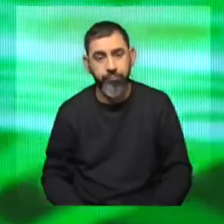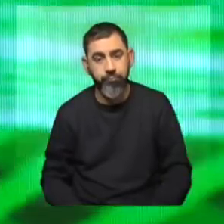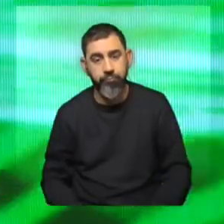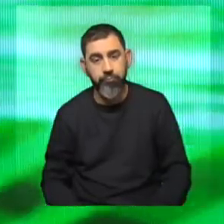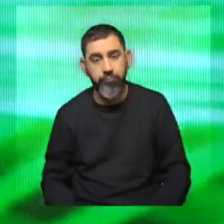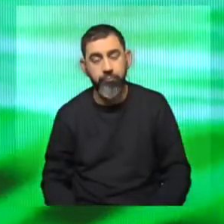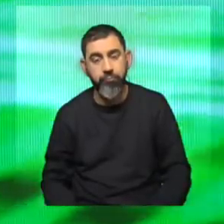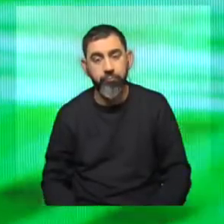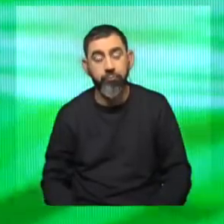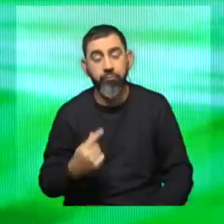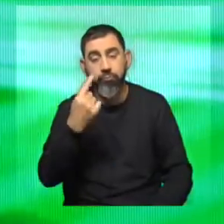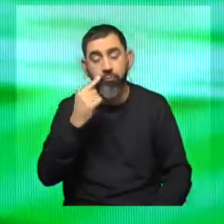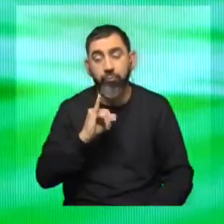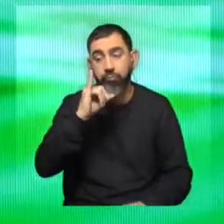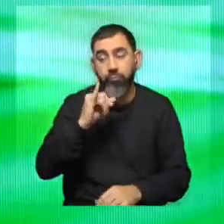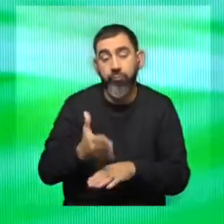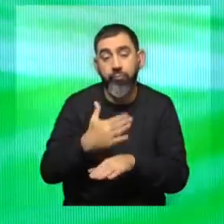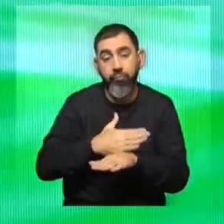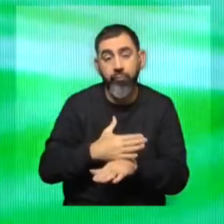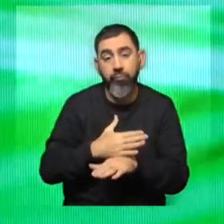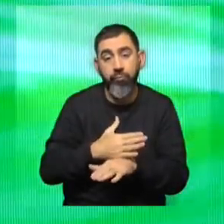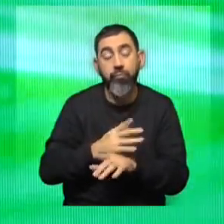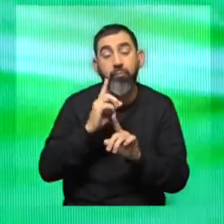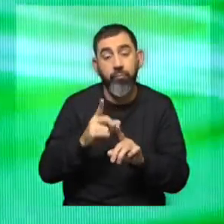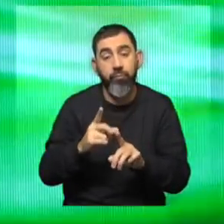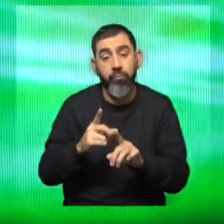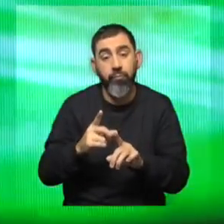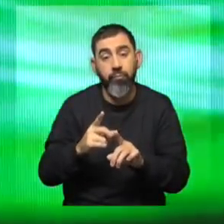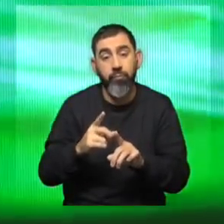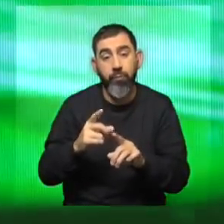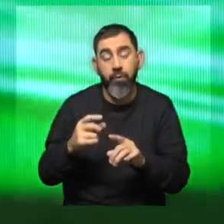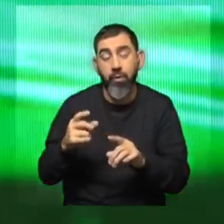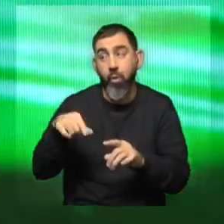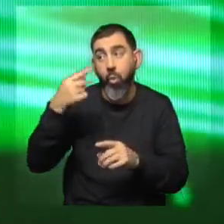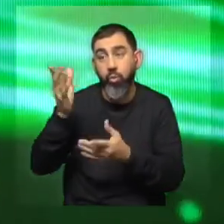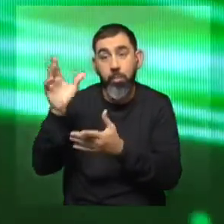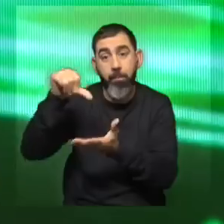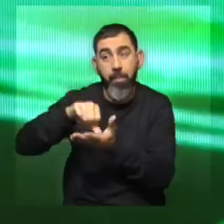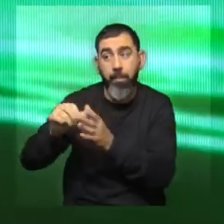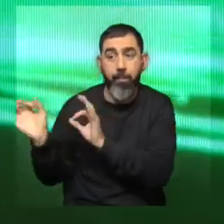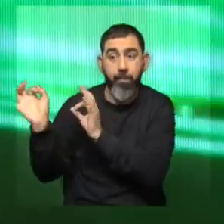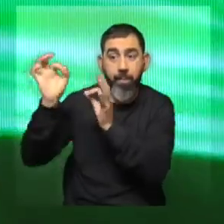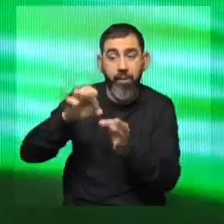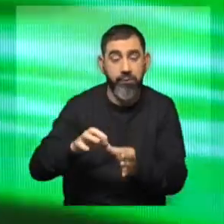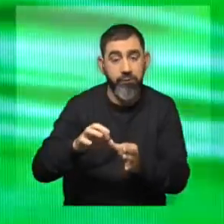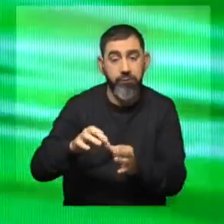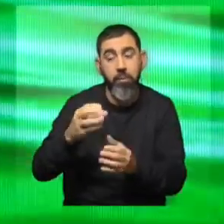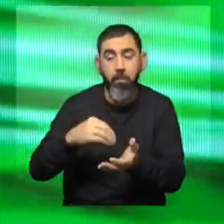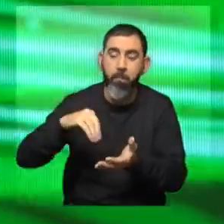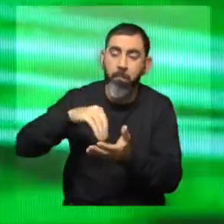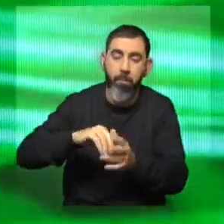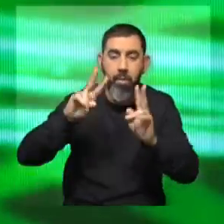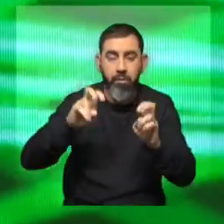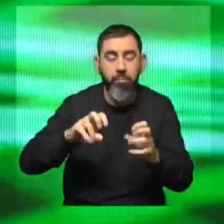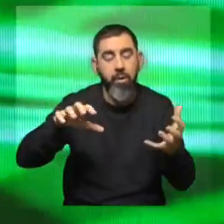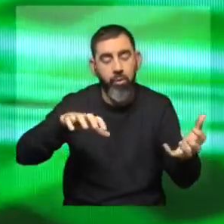los indicadores que te contaba recién el desarraigo y la es un es un es un factor más digamos